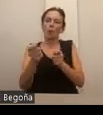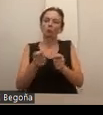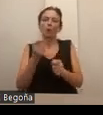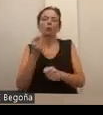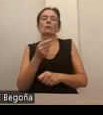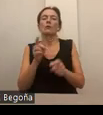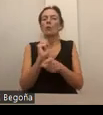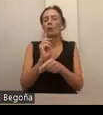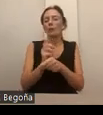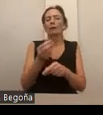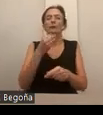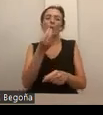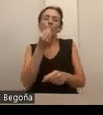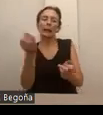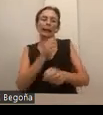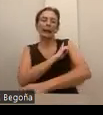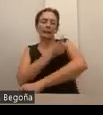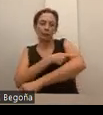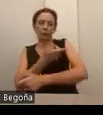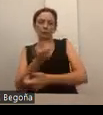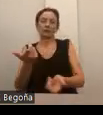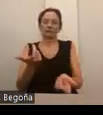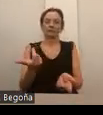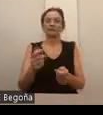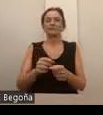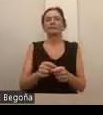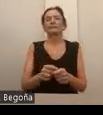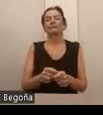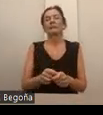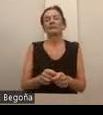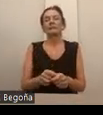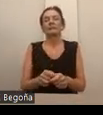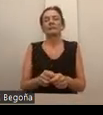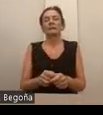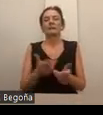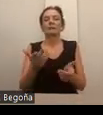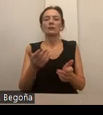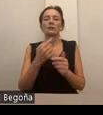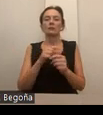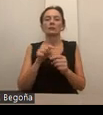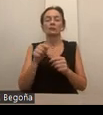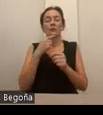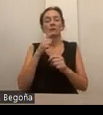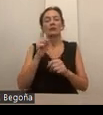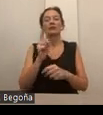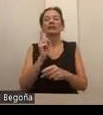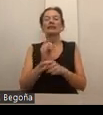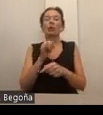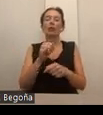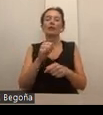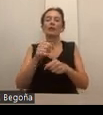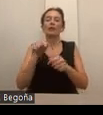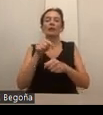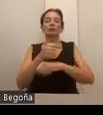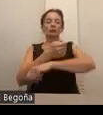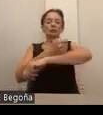que hacemos y en muchas ocasiones llegar a la medicación. En cualquier caso, la intolerancia a la glucosa y la diabetes mellitus son 2